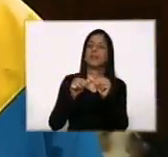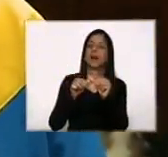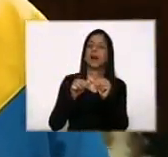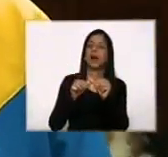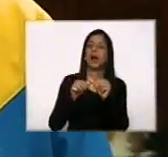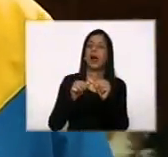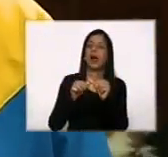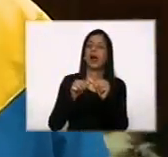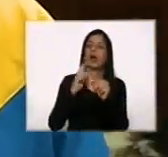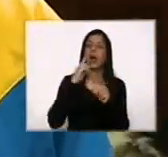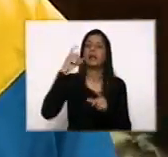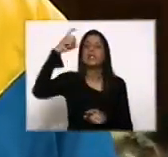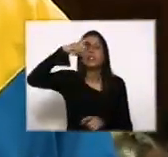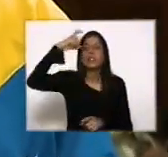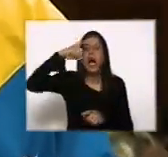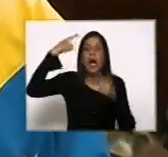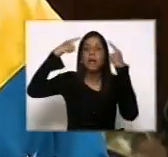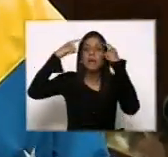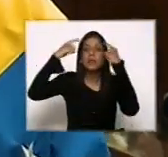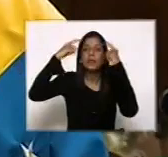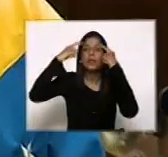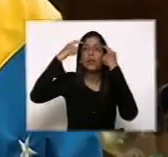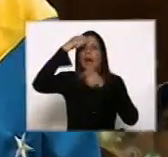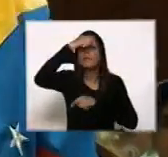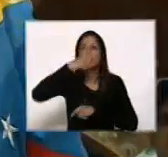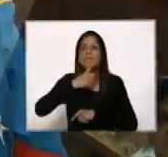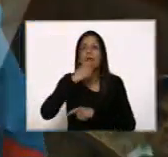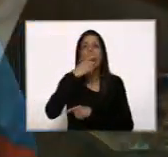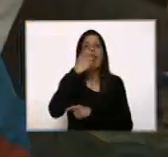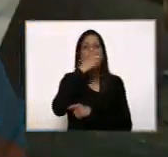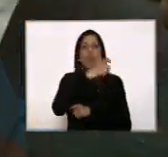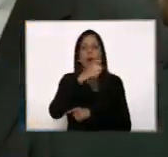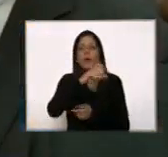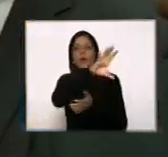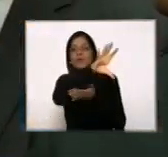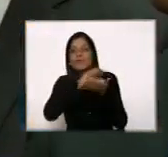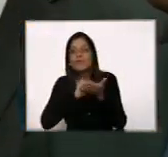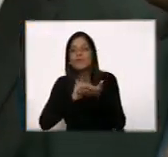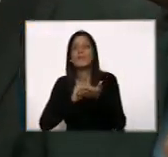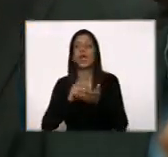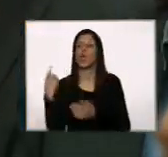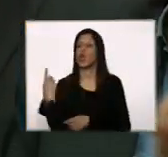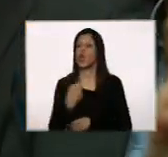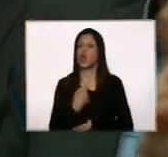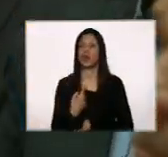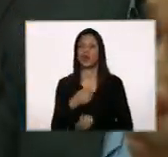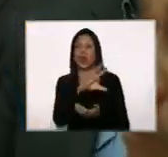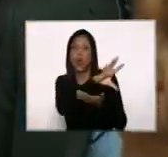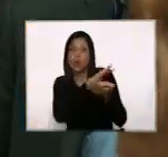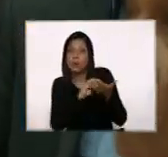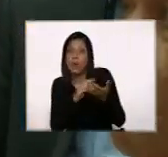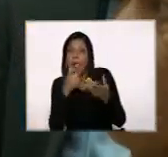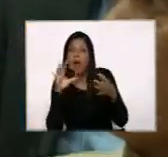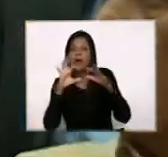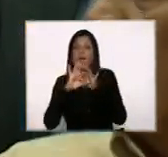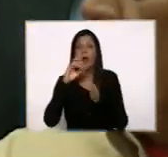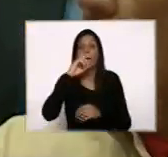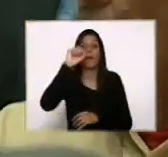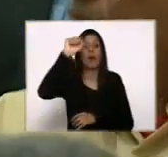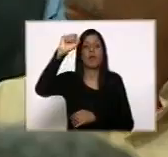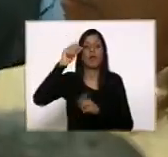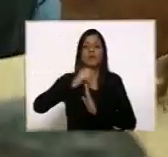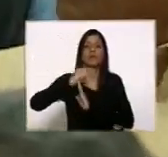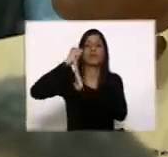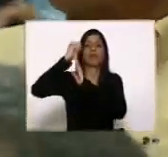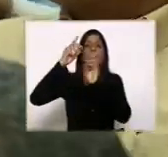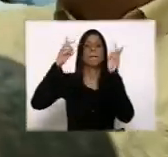tino, la sabiduría y el coraje de nuestro pueblo. Y nosotros al lado de ese pueblo, con Nicolás Maduro, constructor de victorias